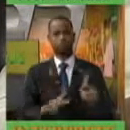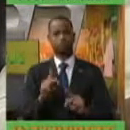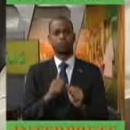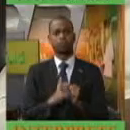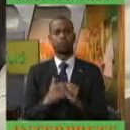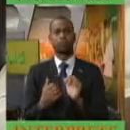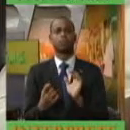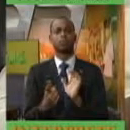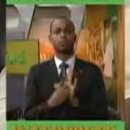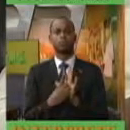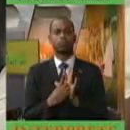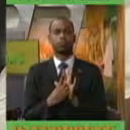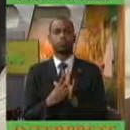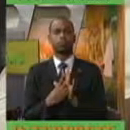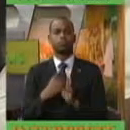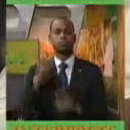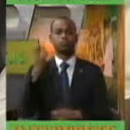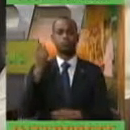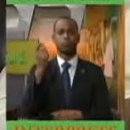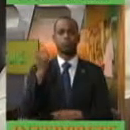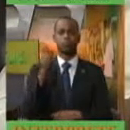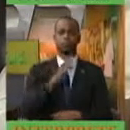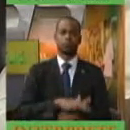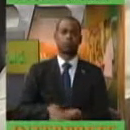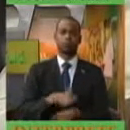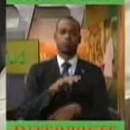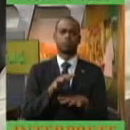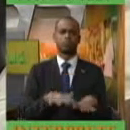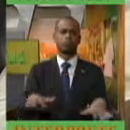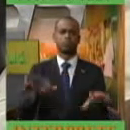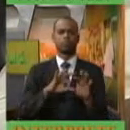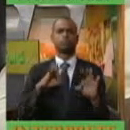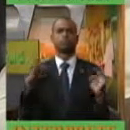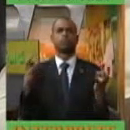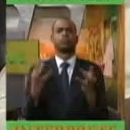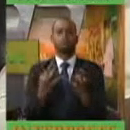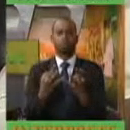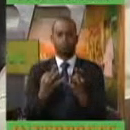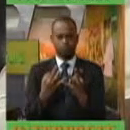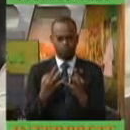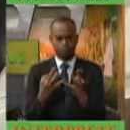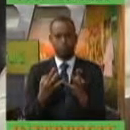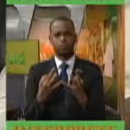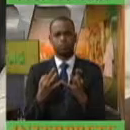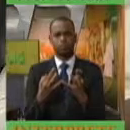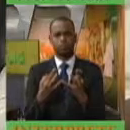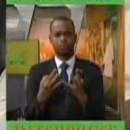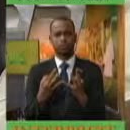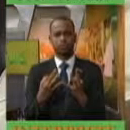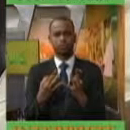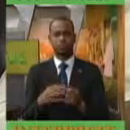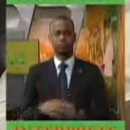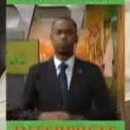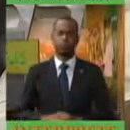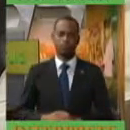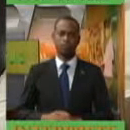con discapacidad y en ella su núcleo, su entorno, sus familiares y el entorno.